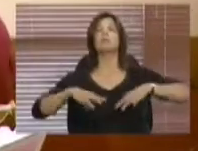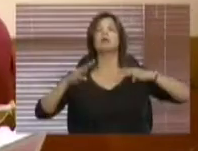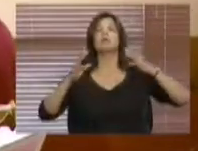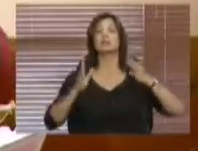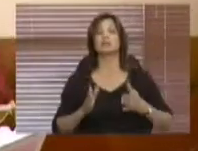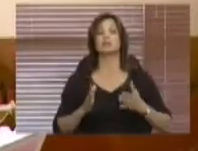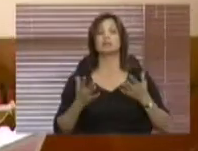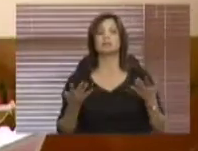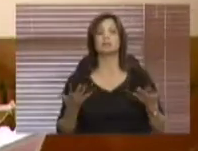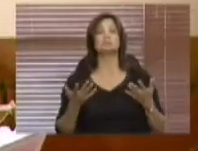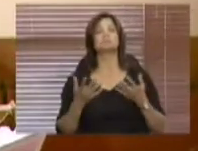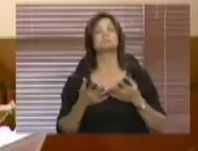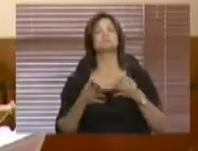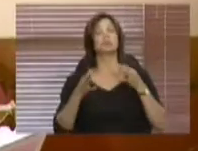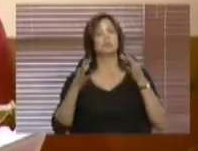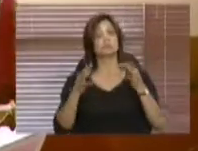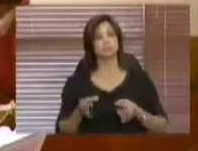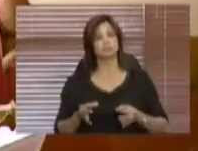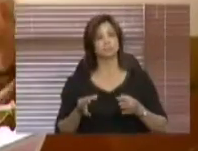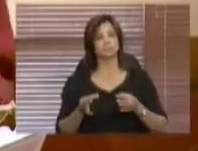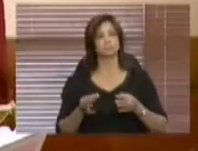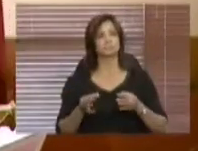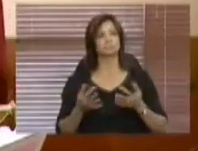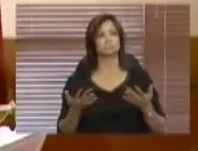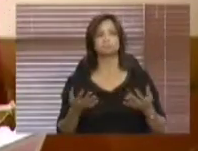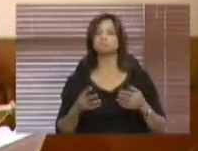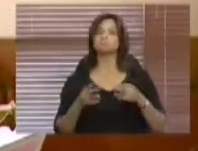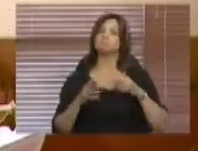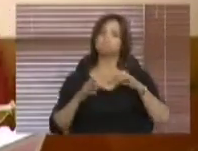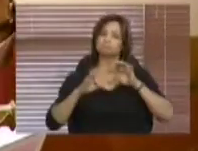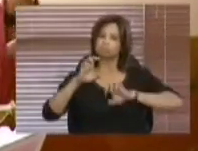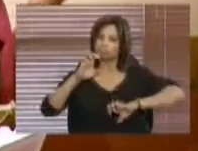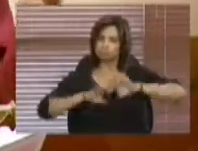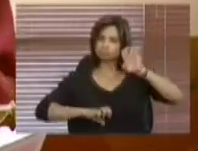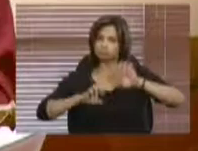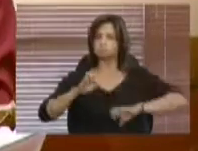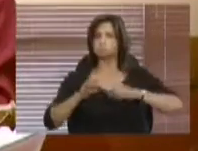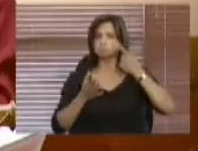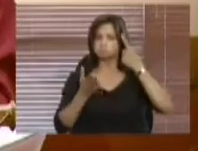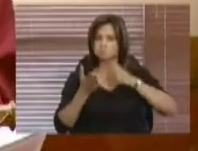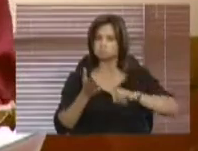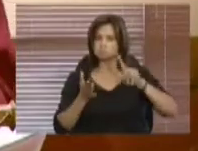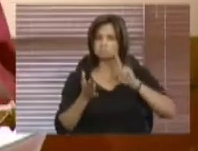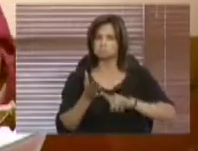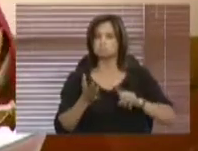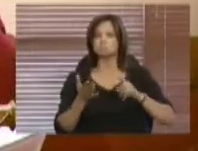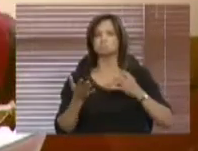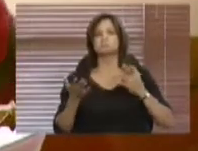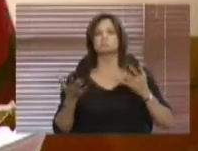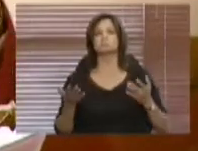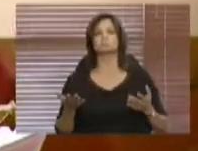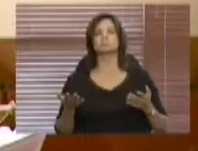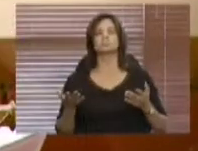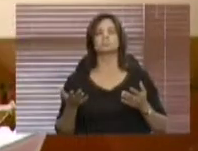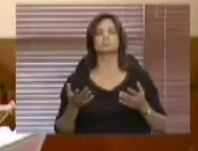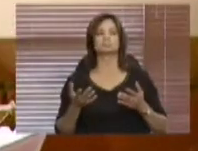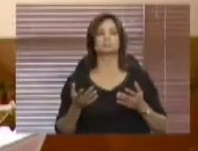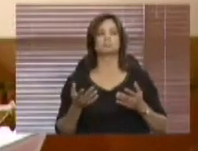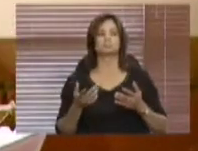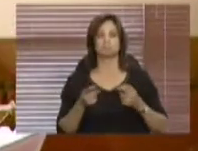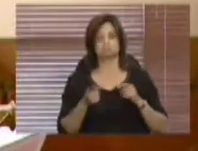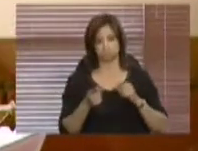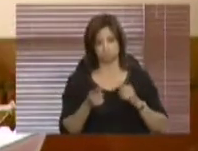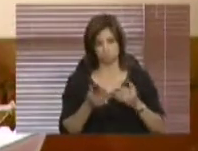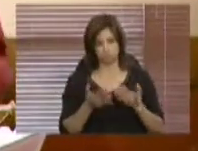que después de ponderar, estudiar, revisar la jurisprudencia y la doctrina, tienen un nuevo